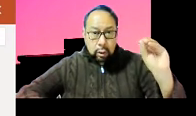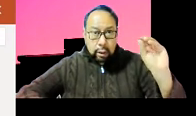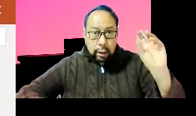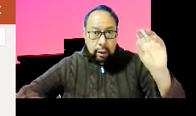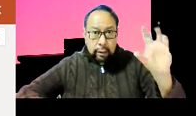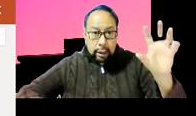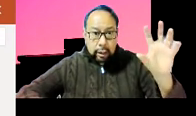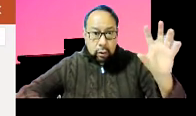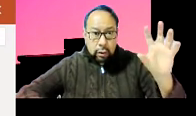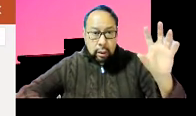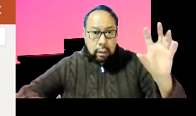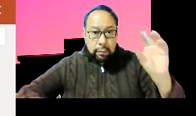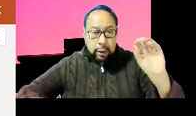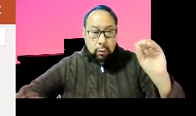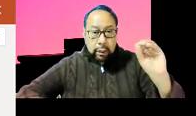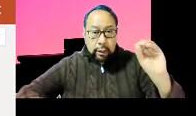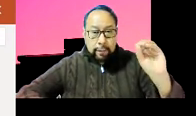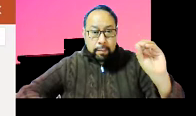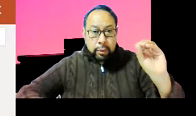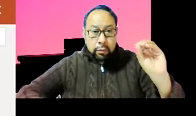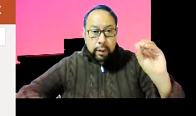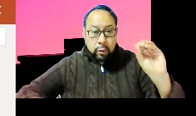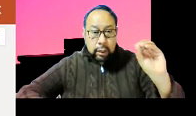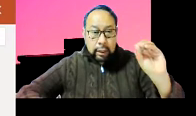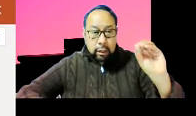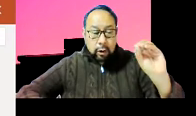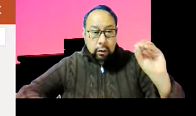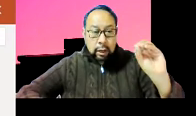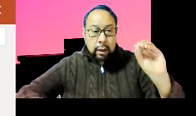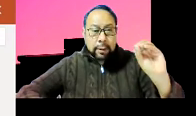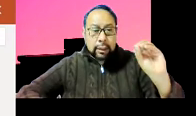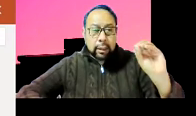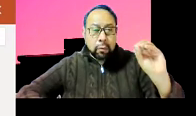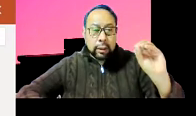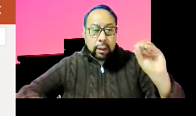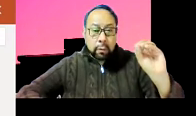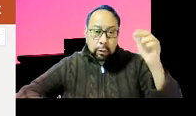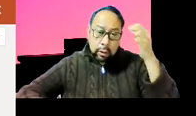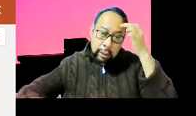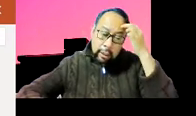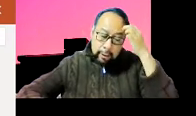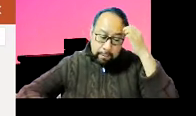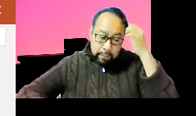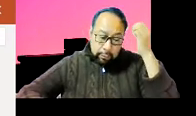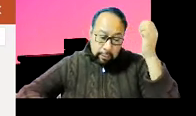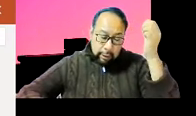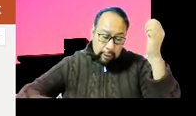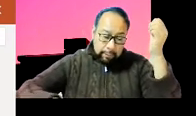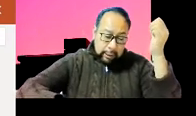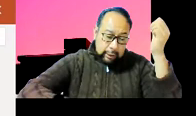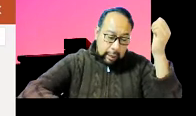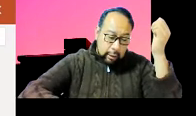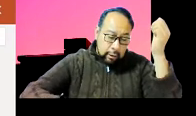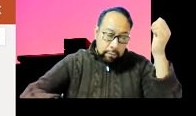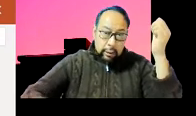convencer es ir hacia la razón y persuadir nos vamos hacia el corazón. La capacidad de convencer o persuadir, vamos a ver que es